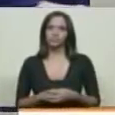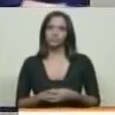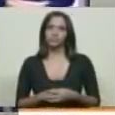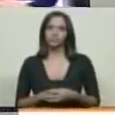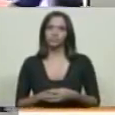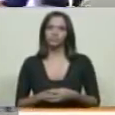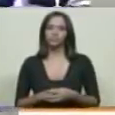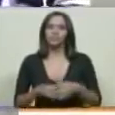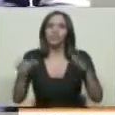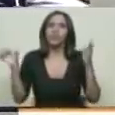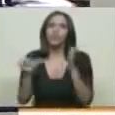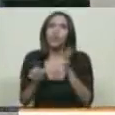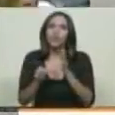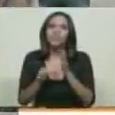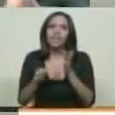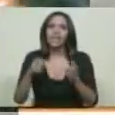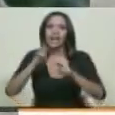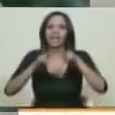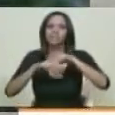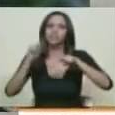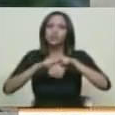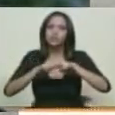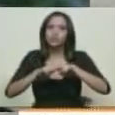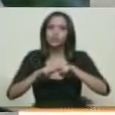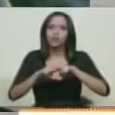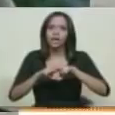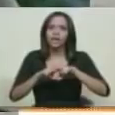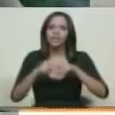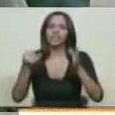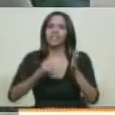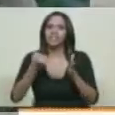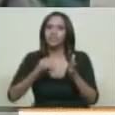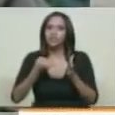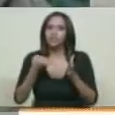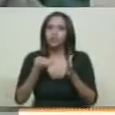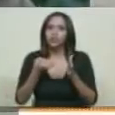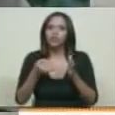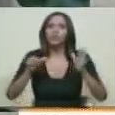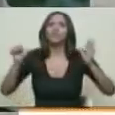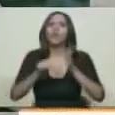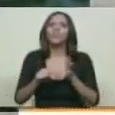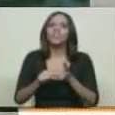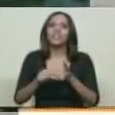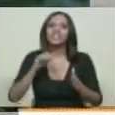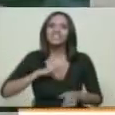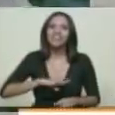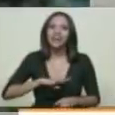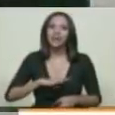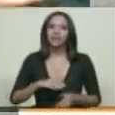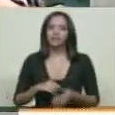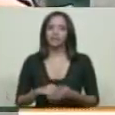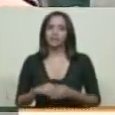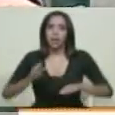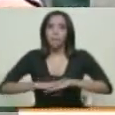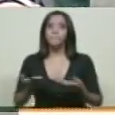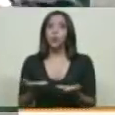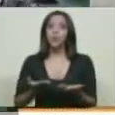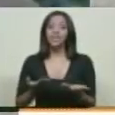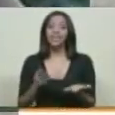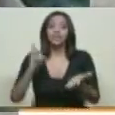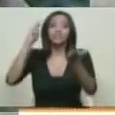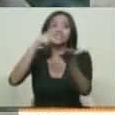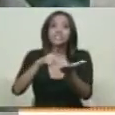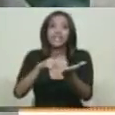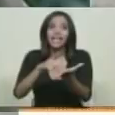¿Dónde están las estructuras intermedias? ¿Dónde están? ¿Por qué no llegan hasta allá?